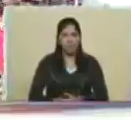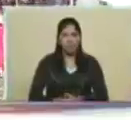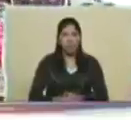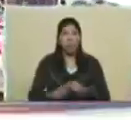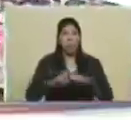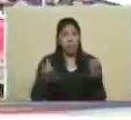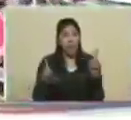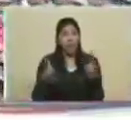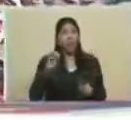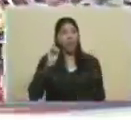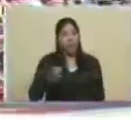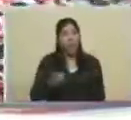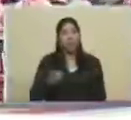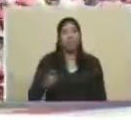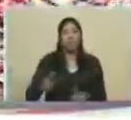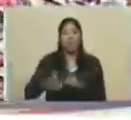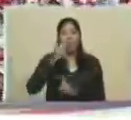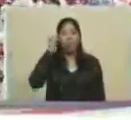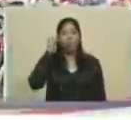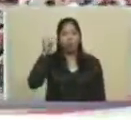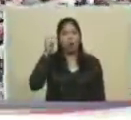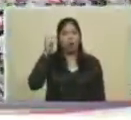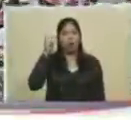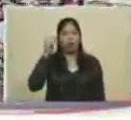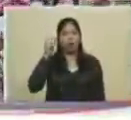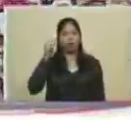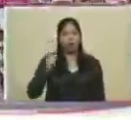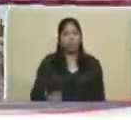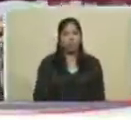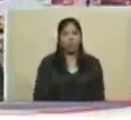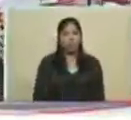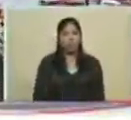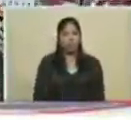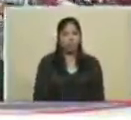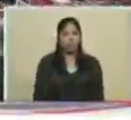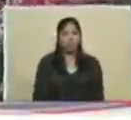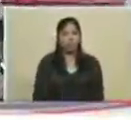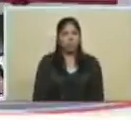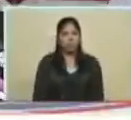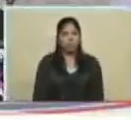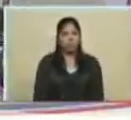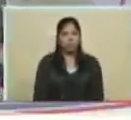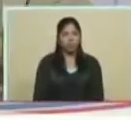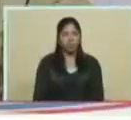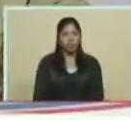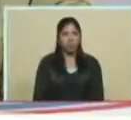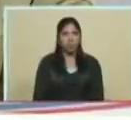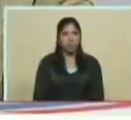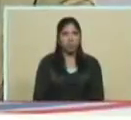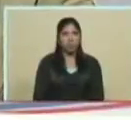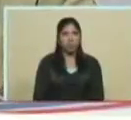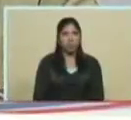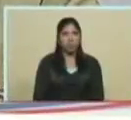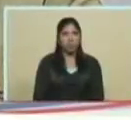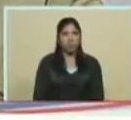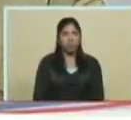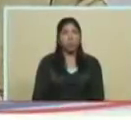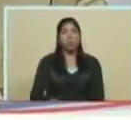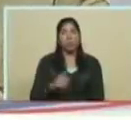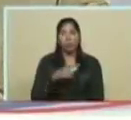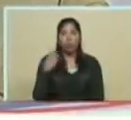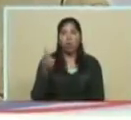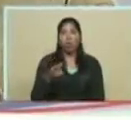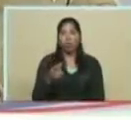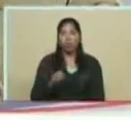Pero tenemos que lograr, muchachos, muchachas, tenemos que lograr un punto sostenido